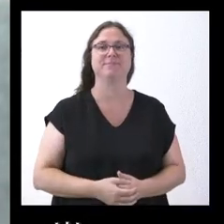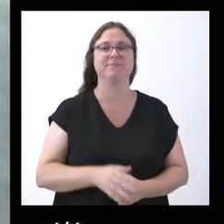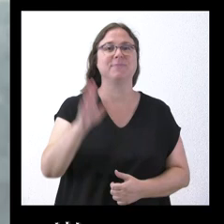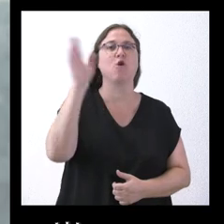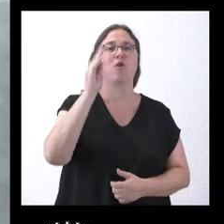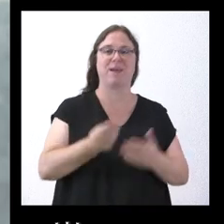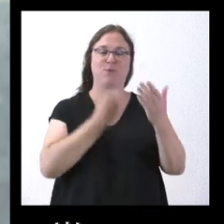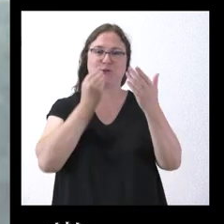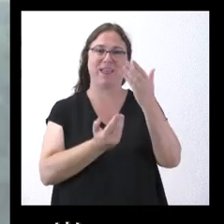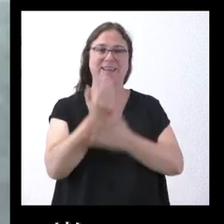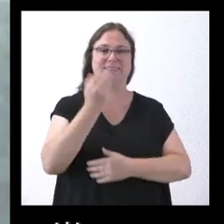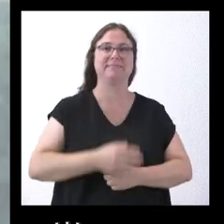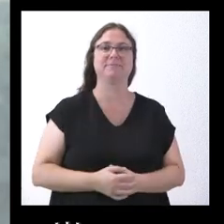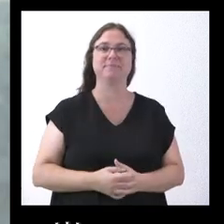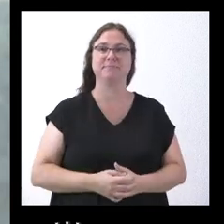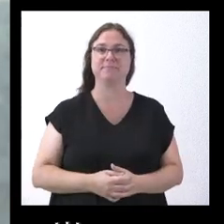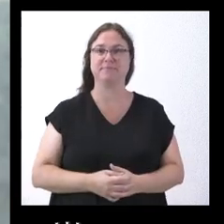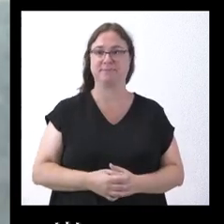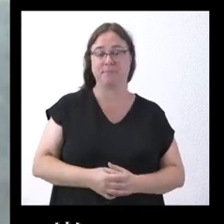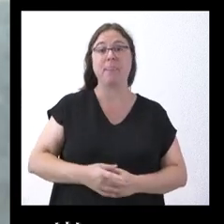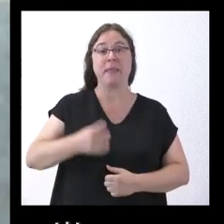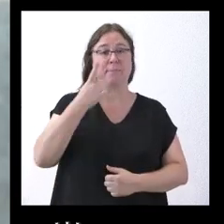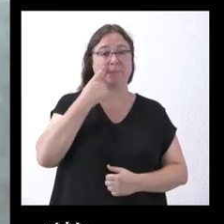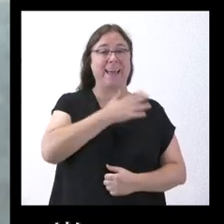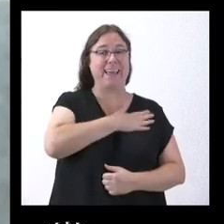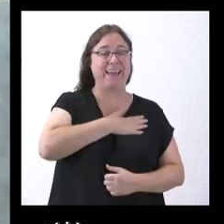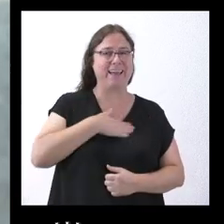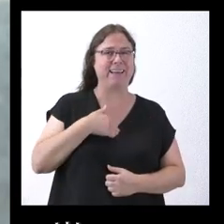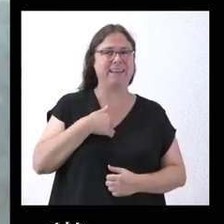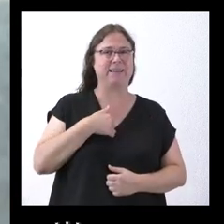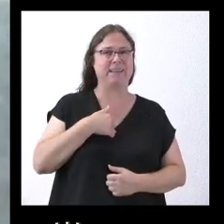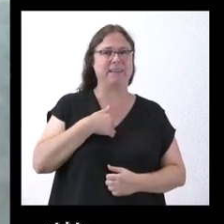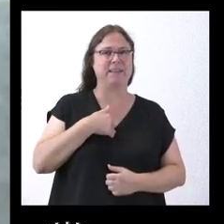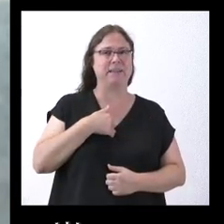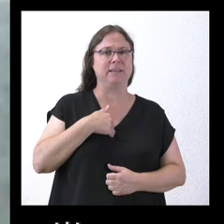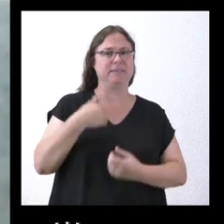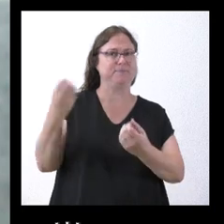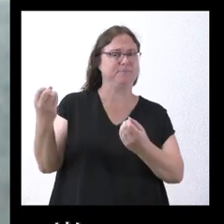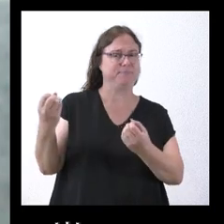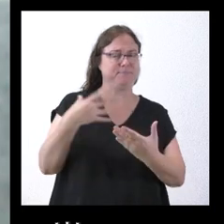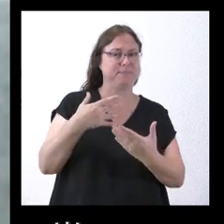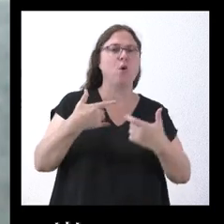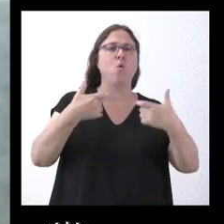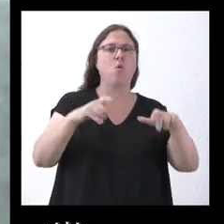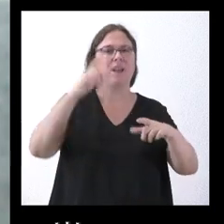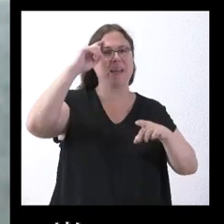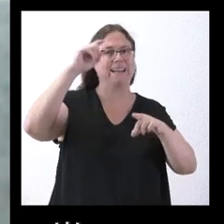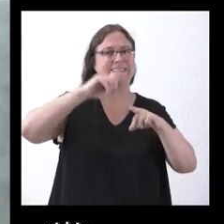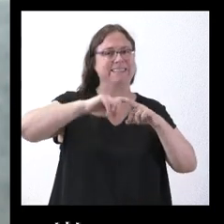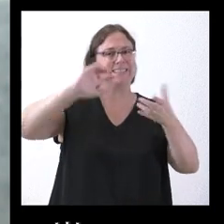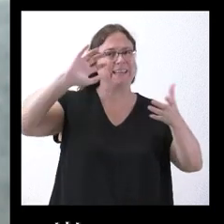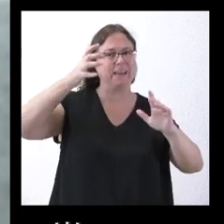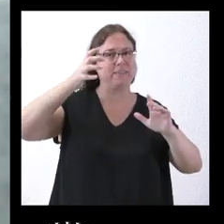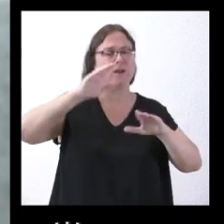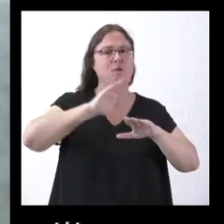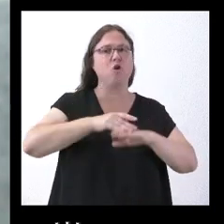Hola, buenos días. Mira, en Soria tenemos que volver a hablar de la unidad de psiquiatría porque los profesionales de